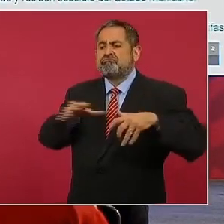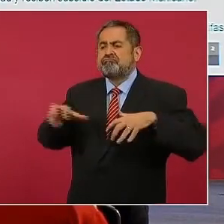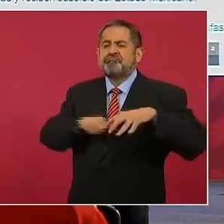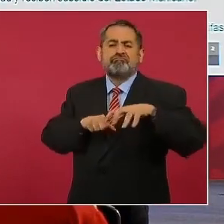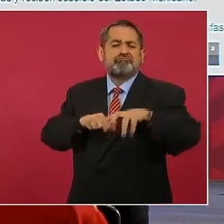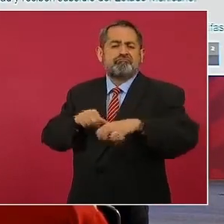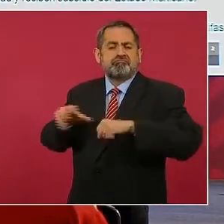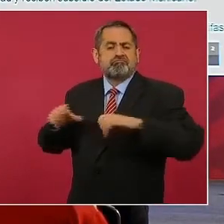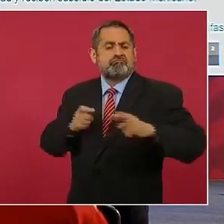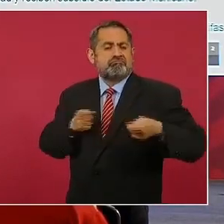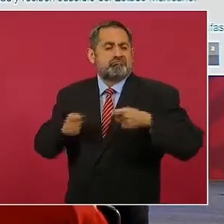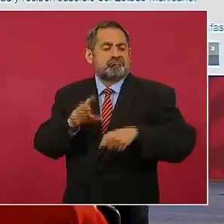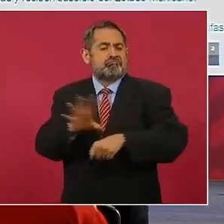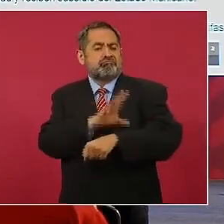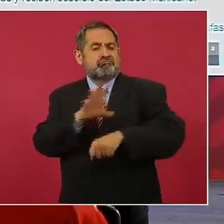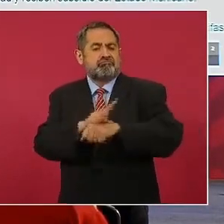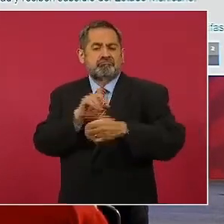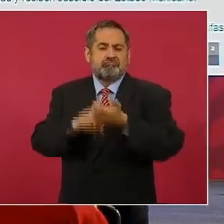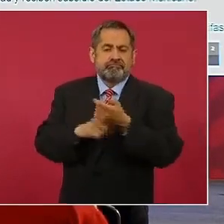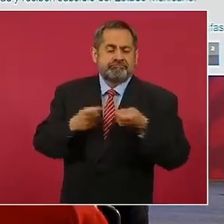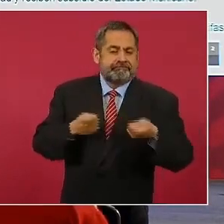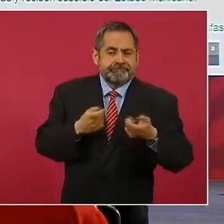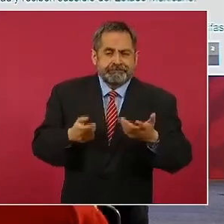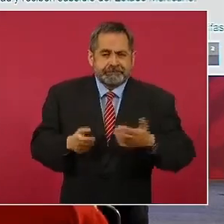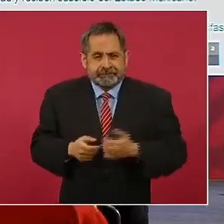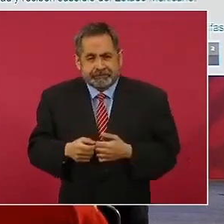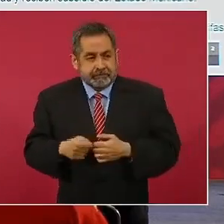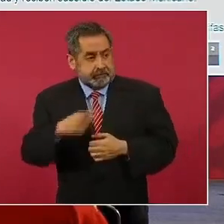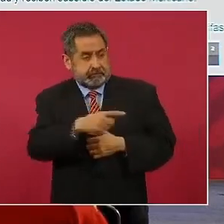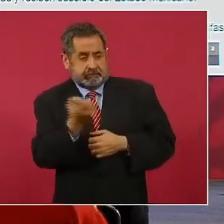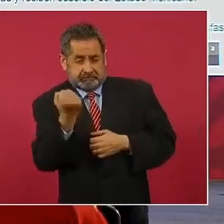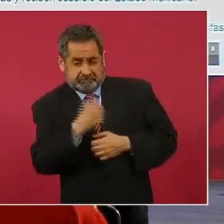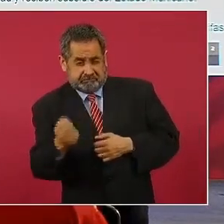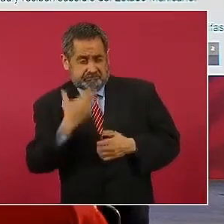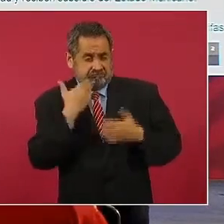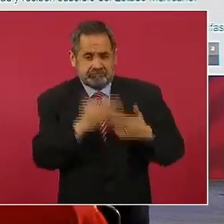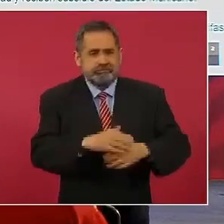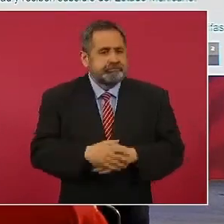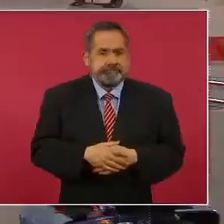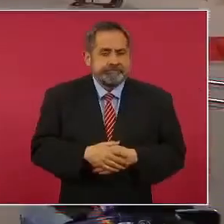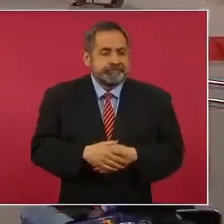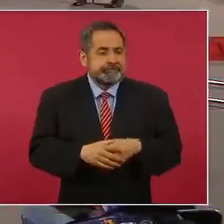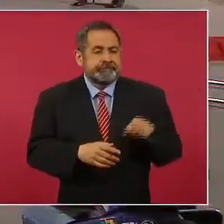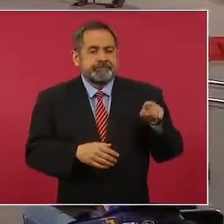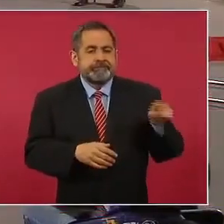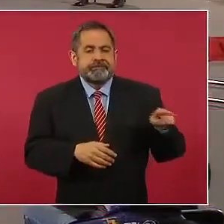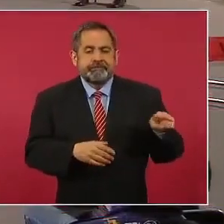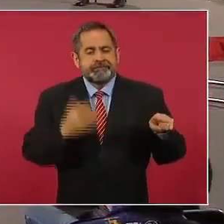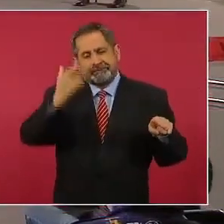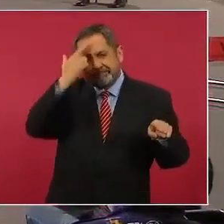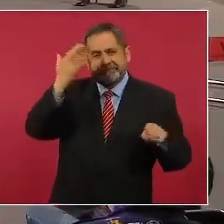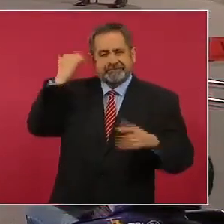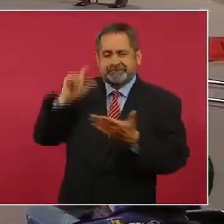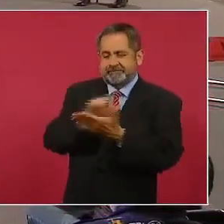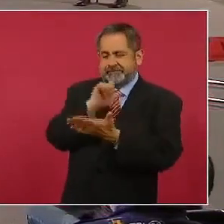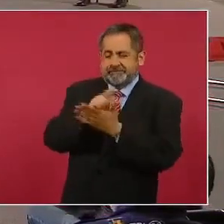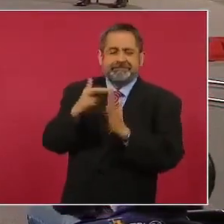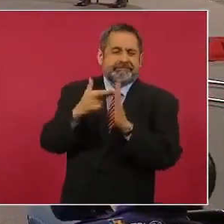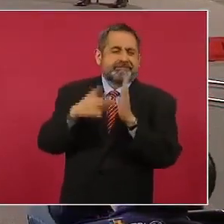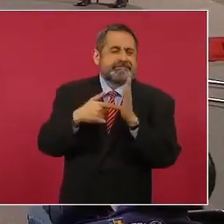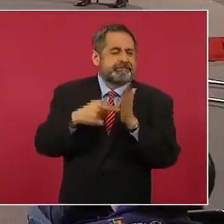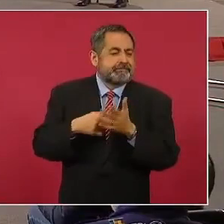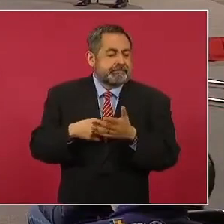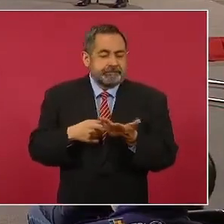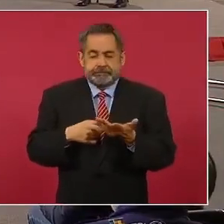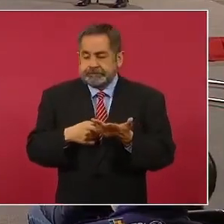más el mercado de generación de electricidad, no porque sean más eficientes, sino porque el sistema que se impuso con la reforma energética